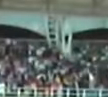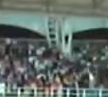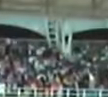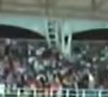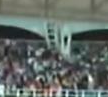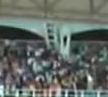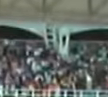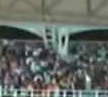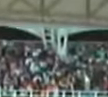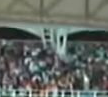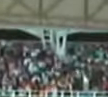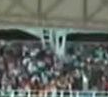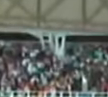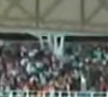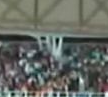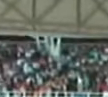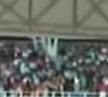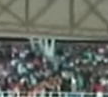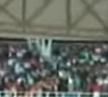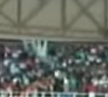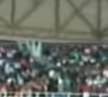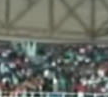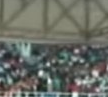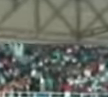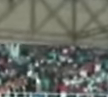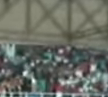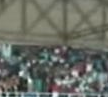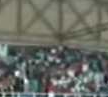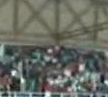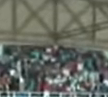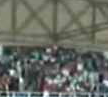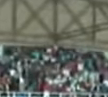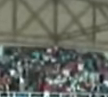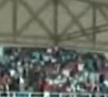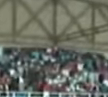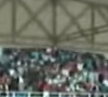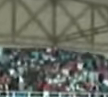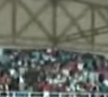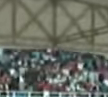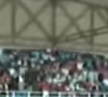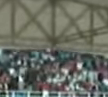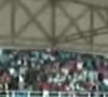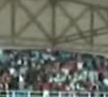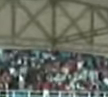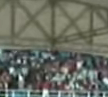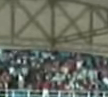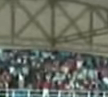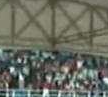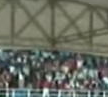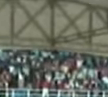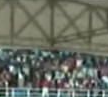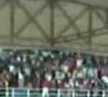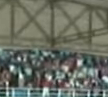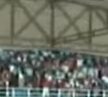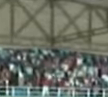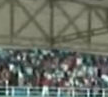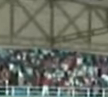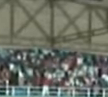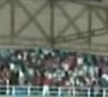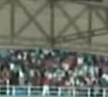Señor, en este momento estamos ansiosos, necesitados de oír tu palabra.